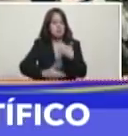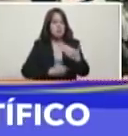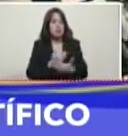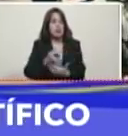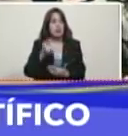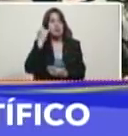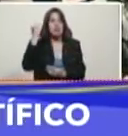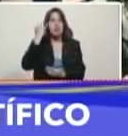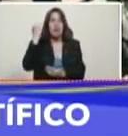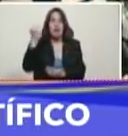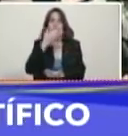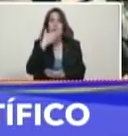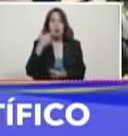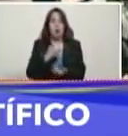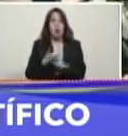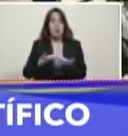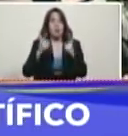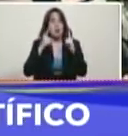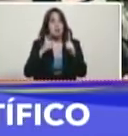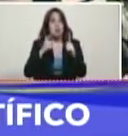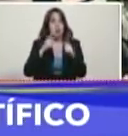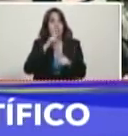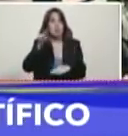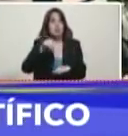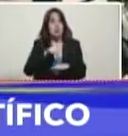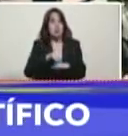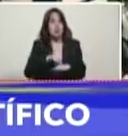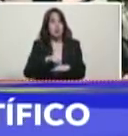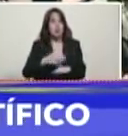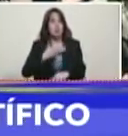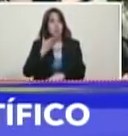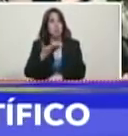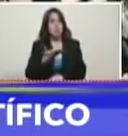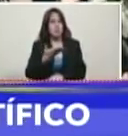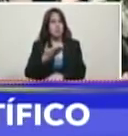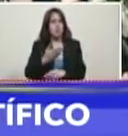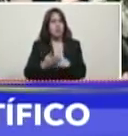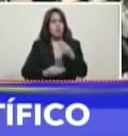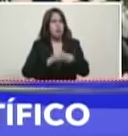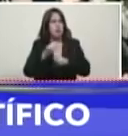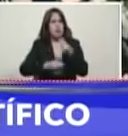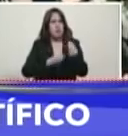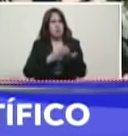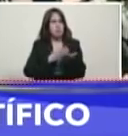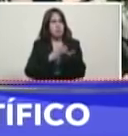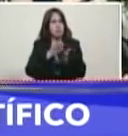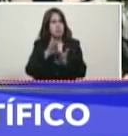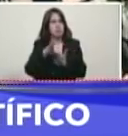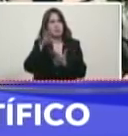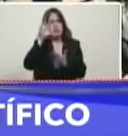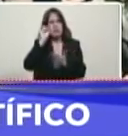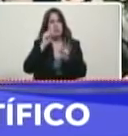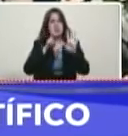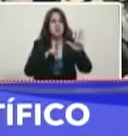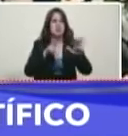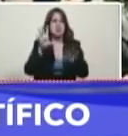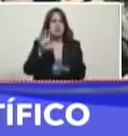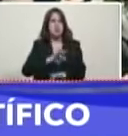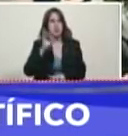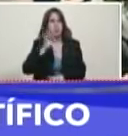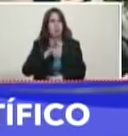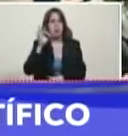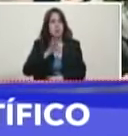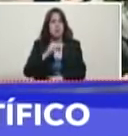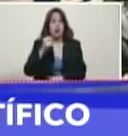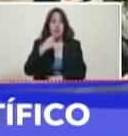de esta batalla por la liberación nacional, donde nosotros podemos fabricar prácticamente, entiendo que es el 75% de los